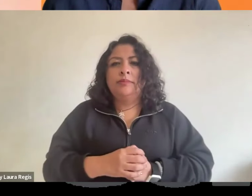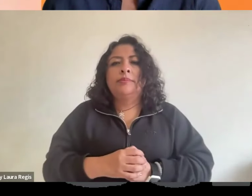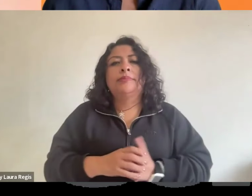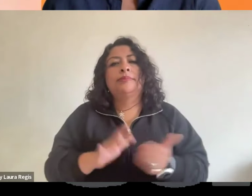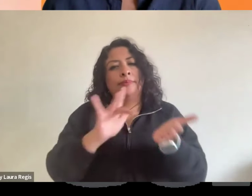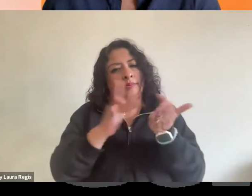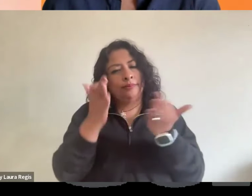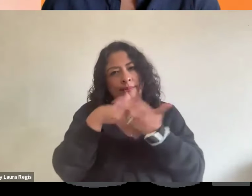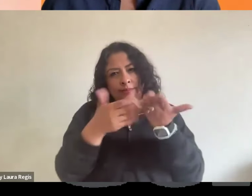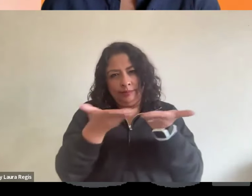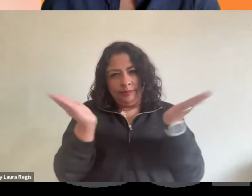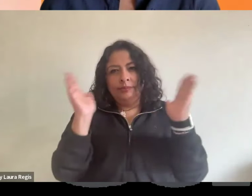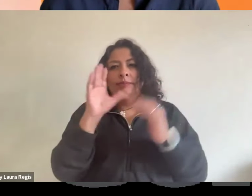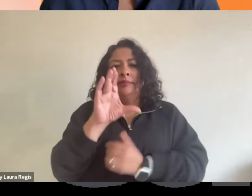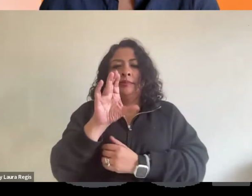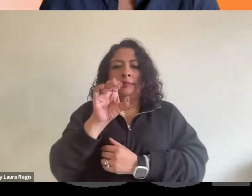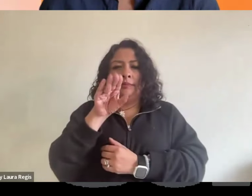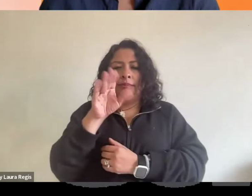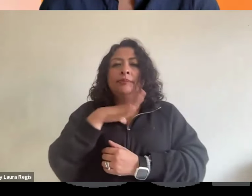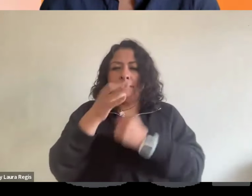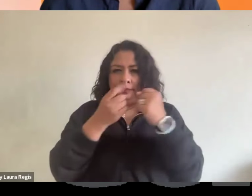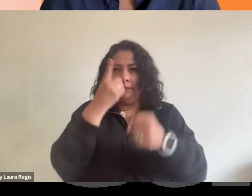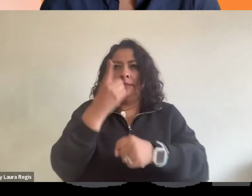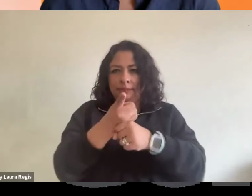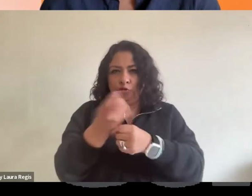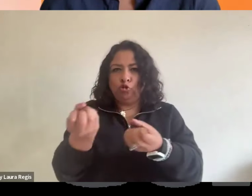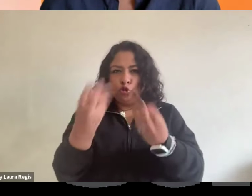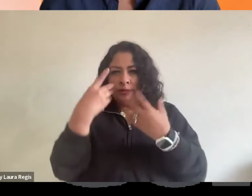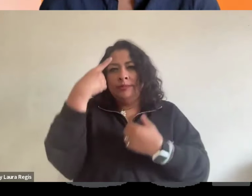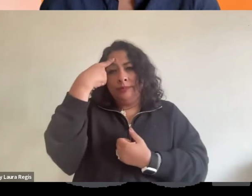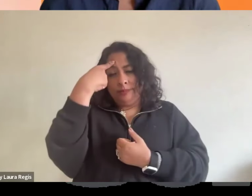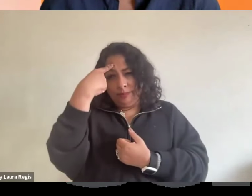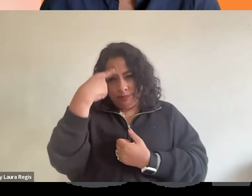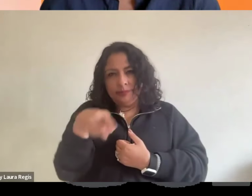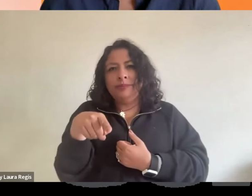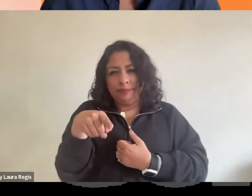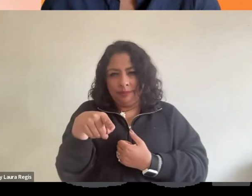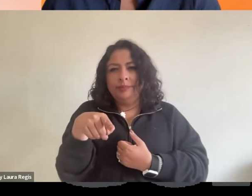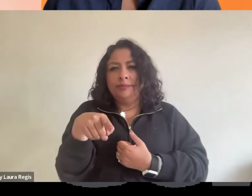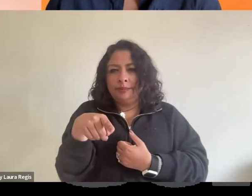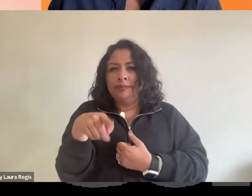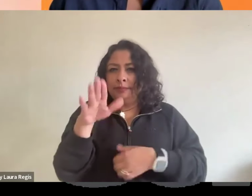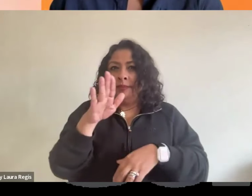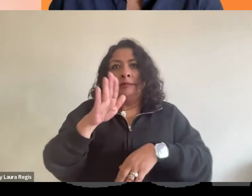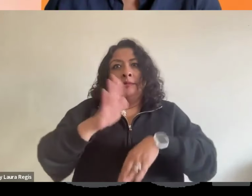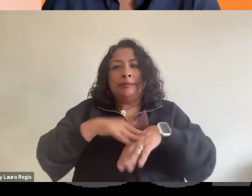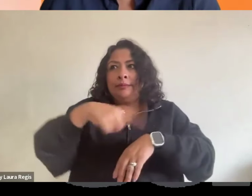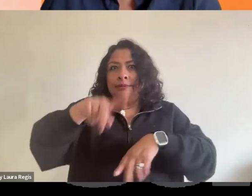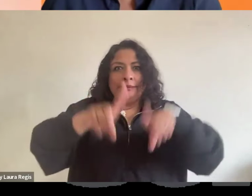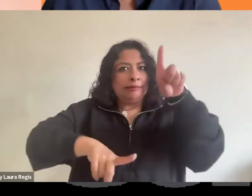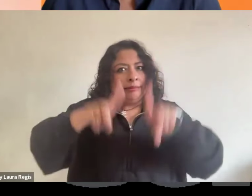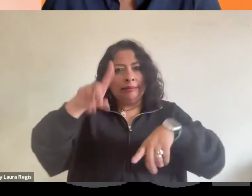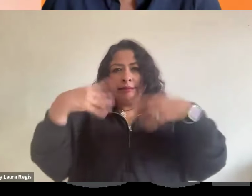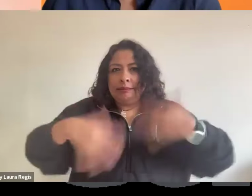Muchas gracias a todos y a CEMEFI por la oportunidad que nos brindó de dejarles más dudas a las donatarias,